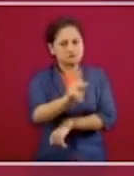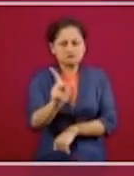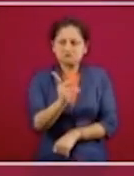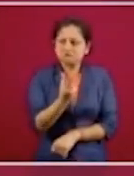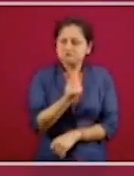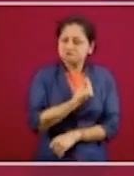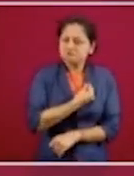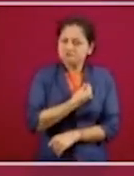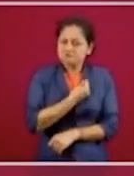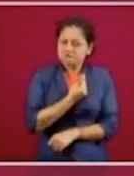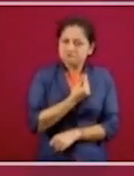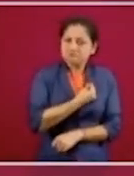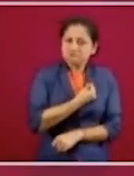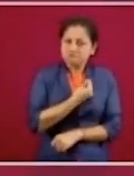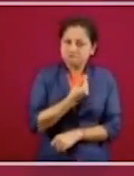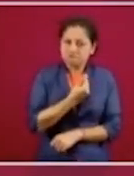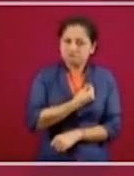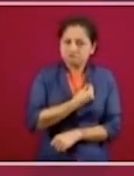Están